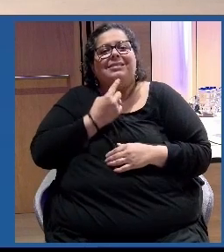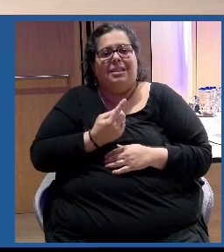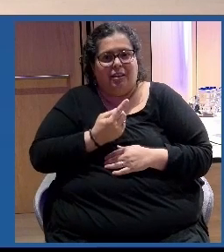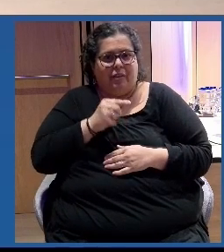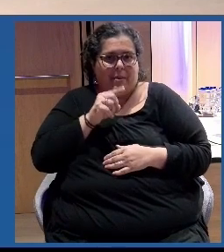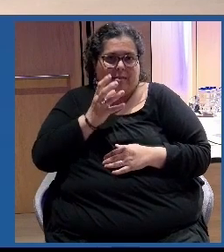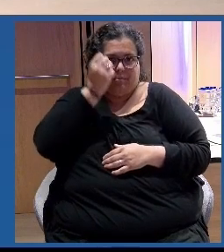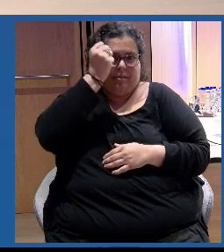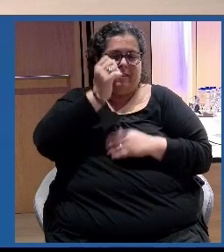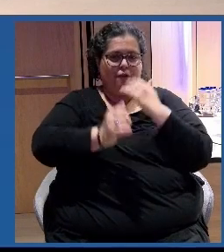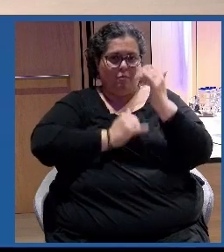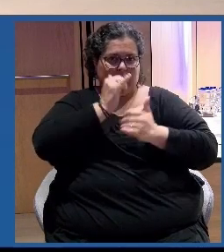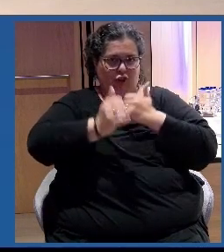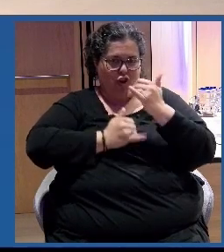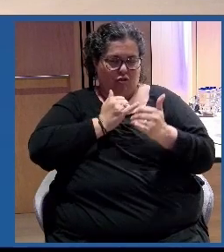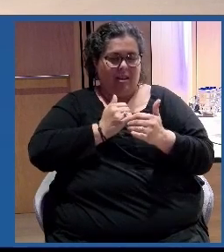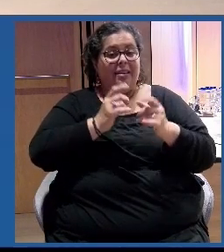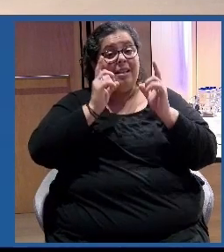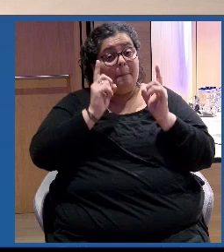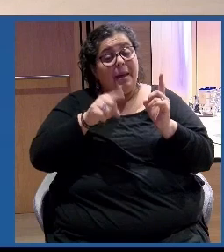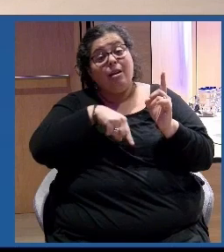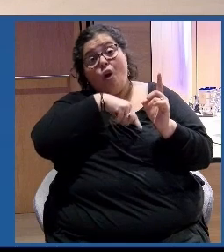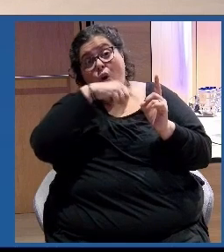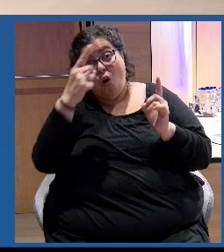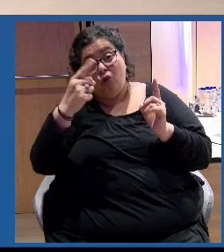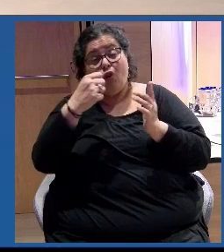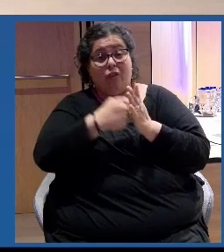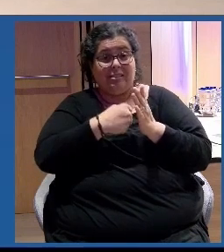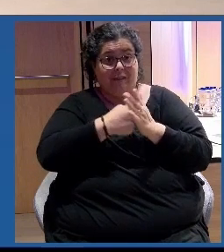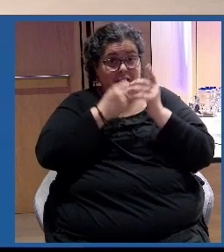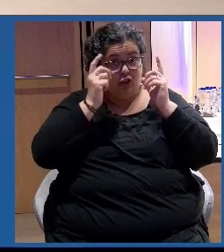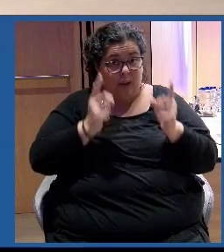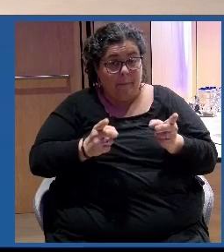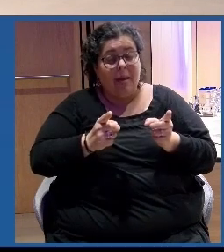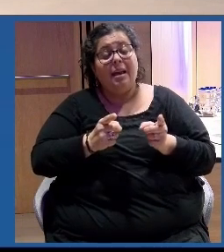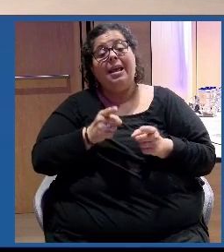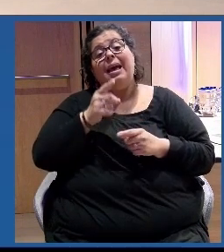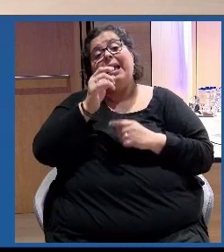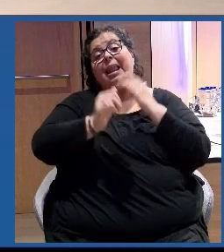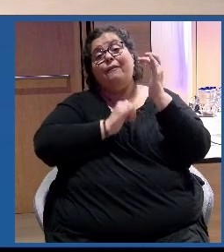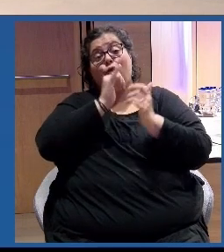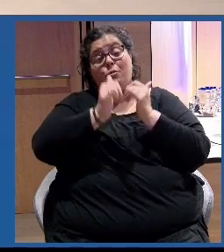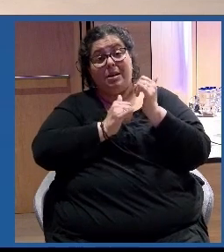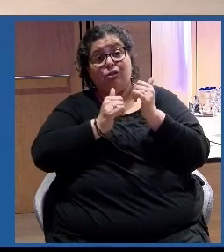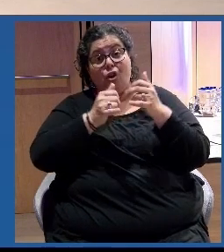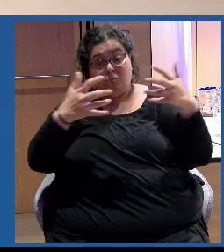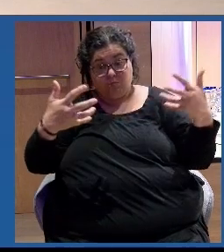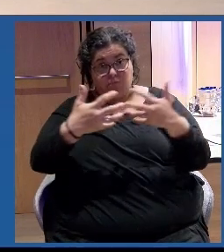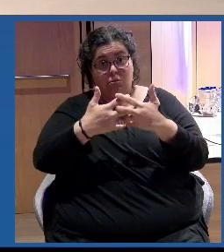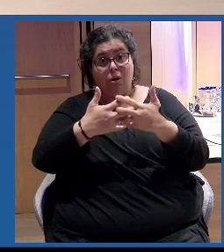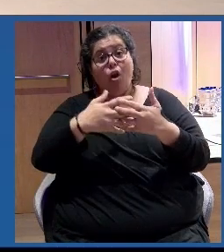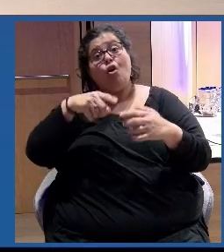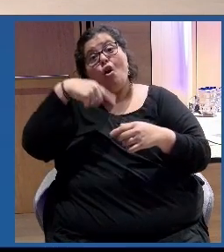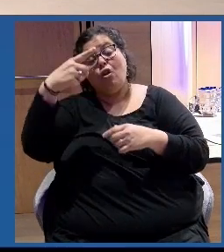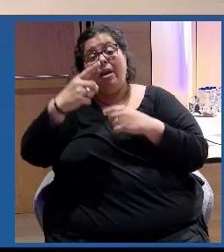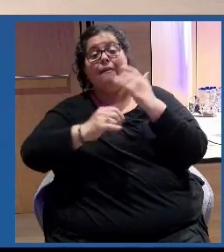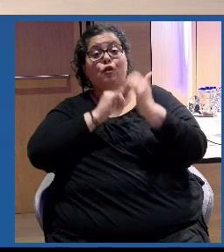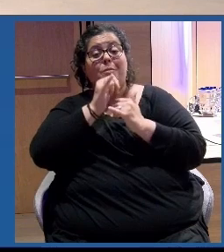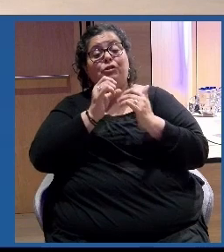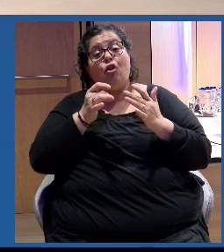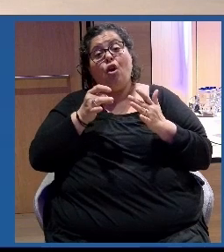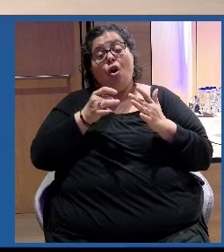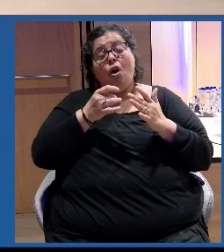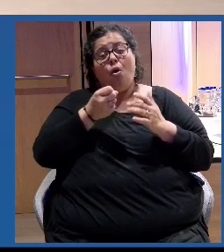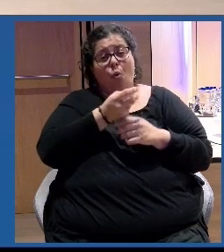información. Y después otro de los grandes desafíos es que la información se cruce con información cualitativa. Un